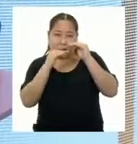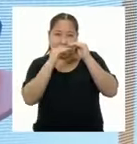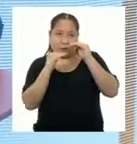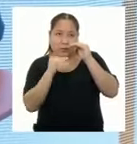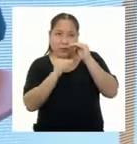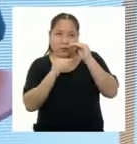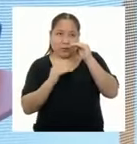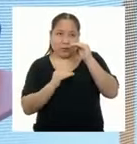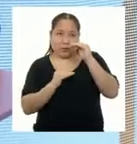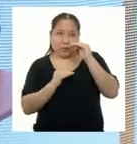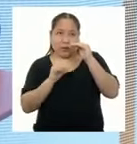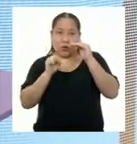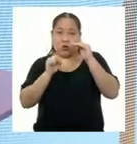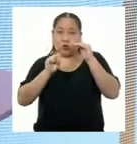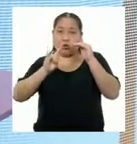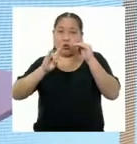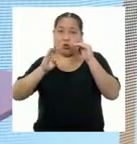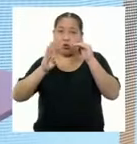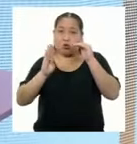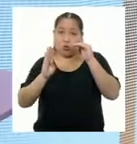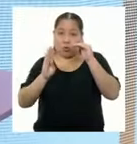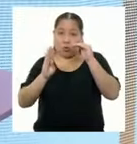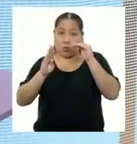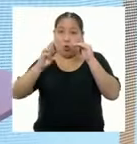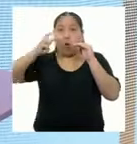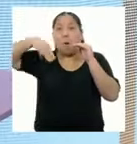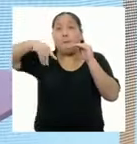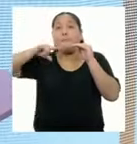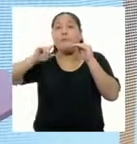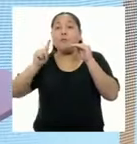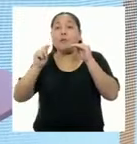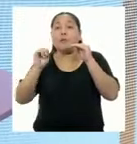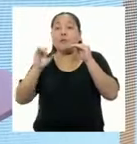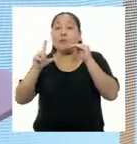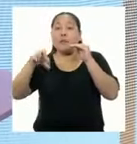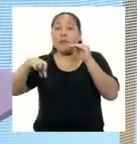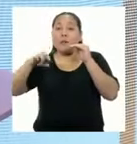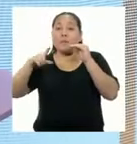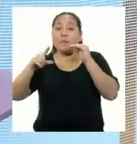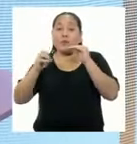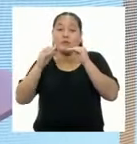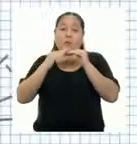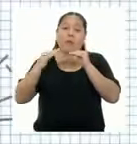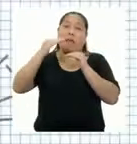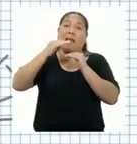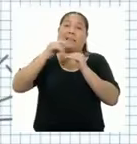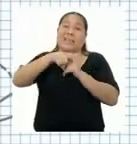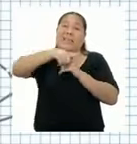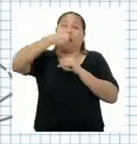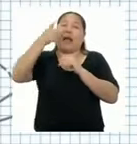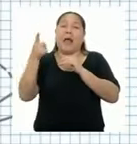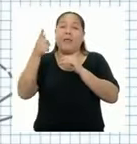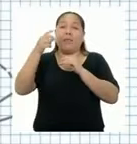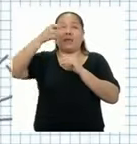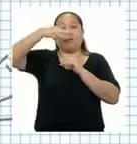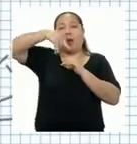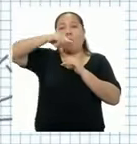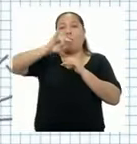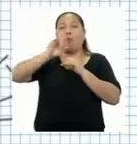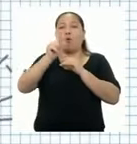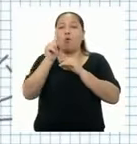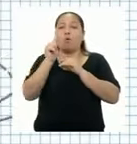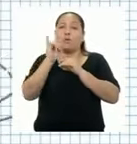son submúltiplos y las más grandes son múltiplos. Así es.